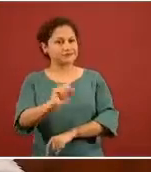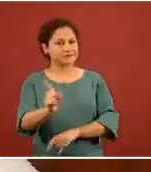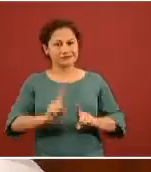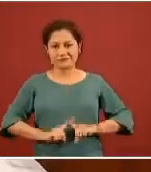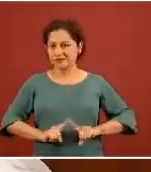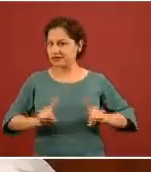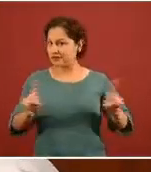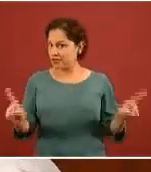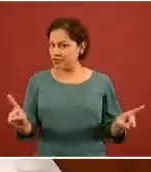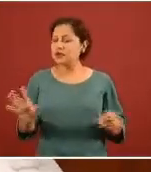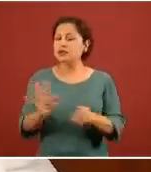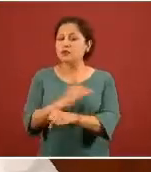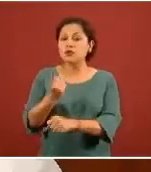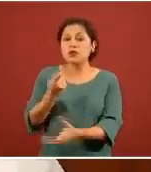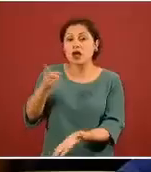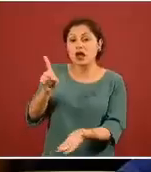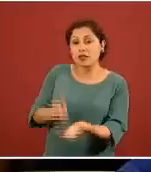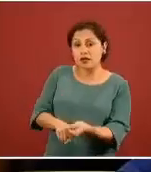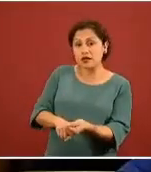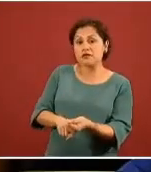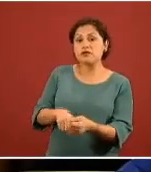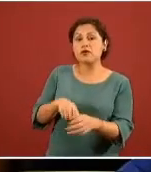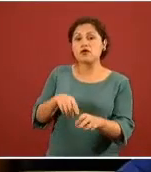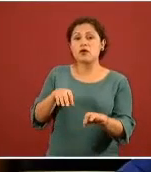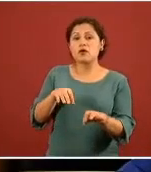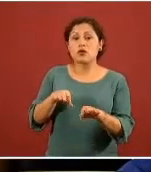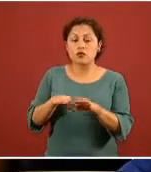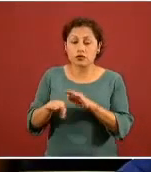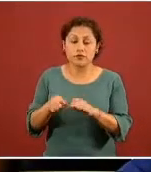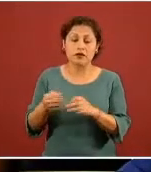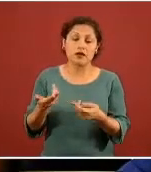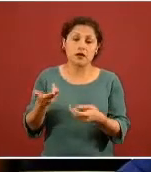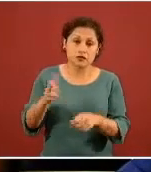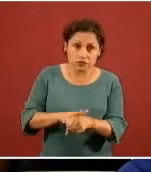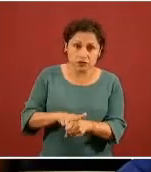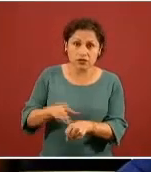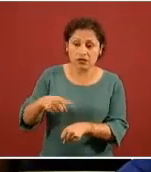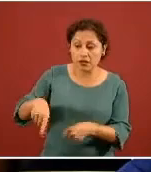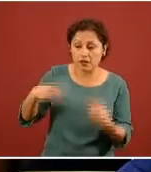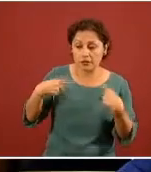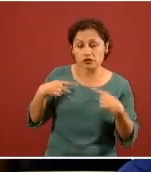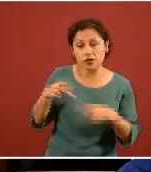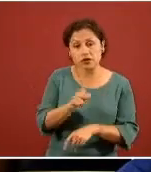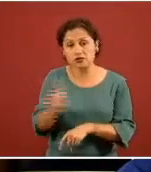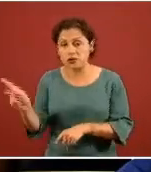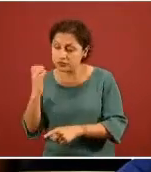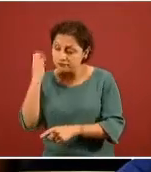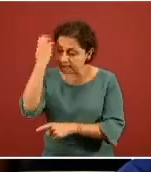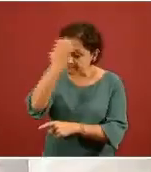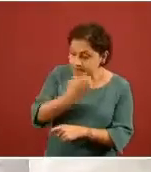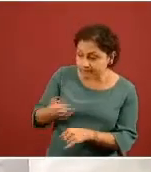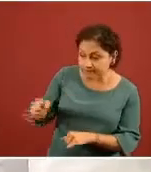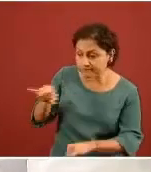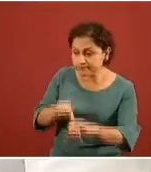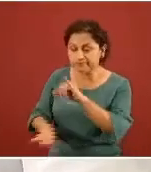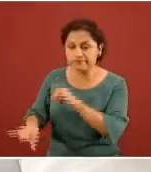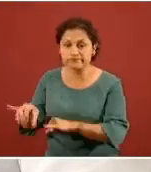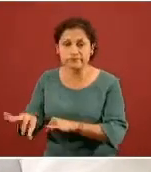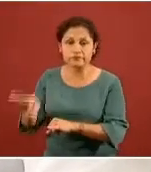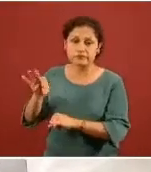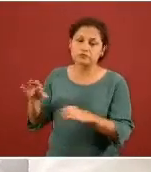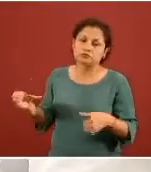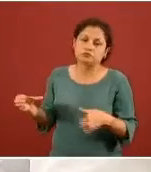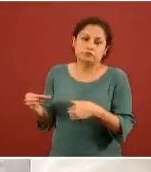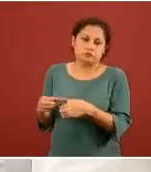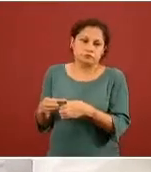toma muestra a todos los trabajadores. Esta letalidad no está más arriba de lo que se ha reportado en otros